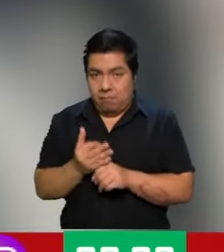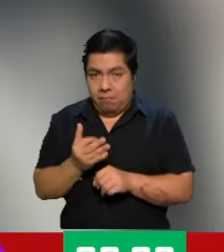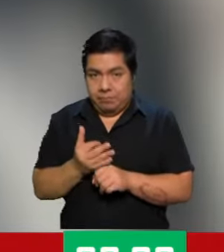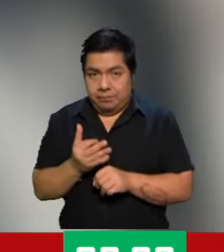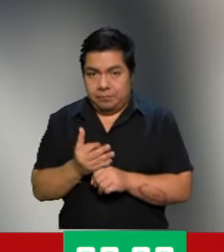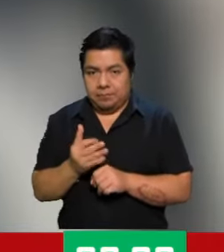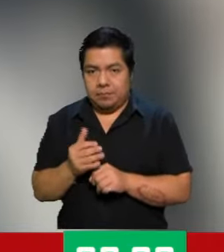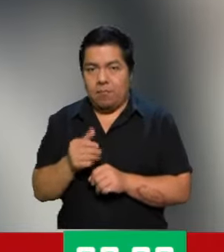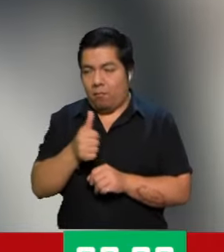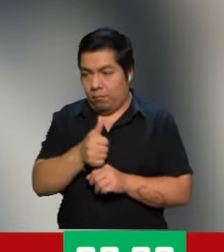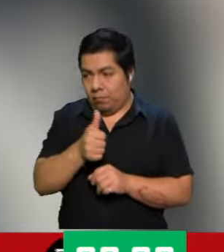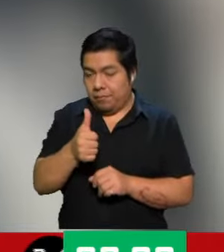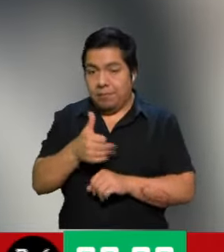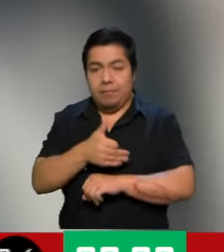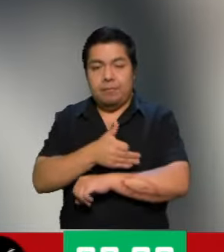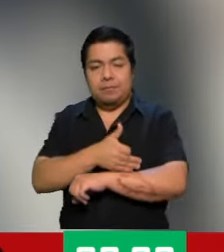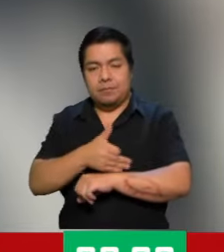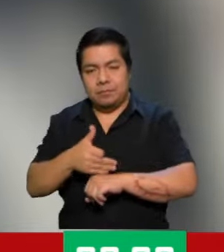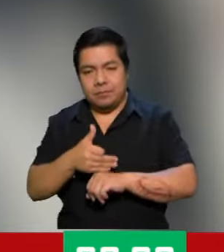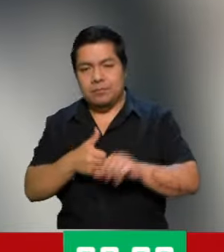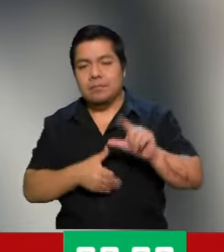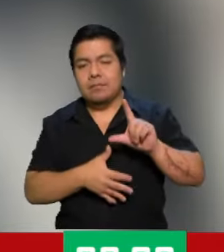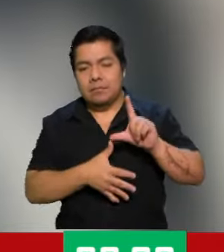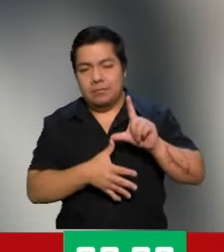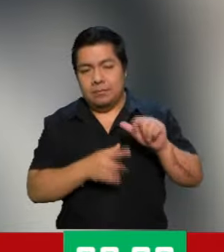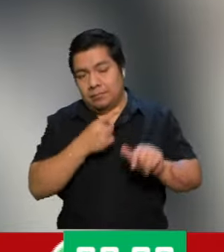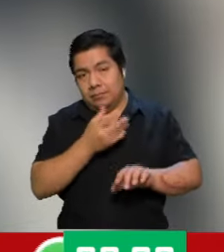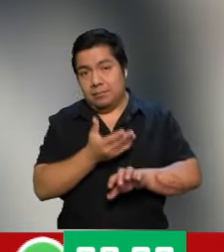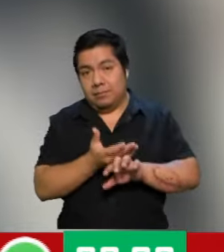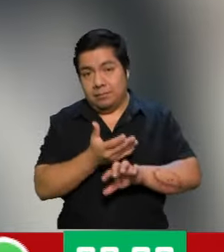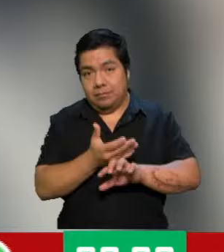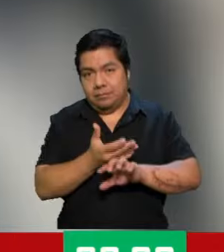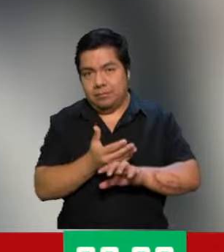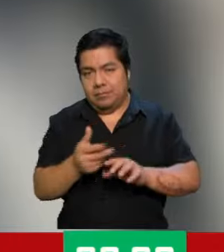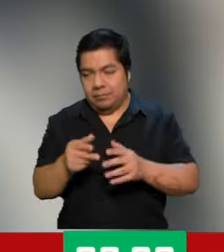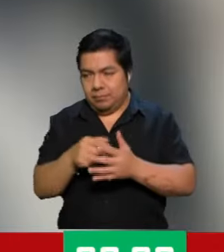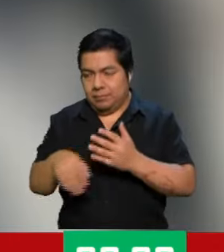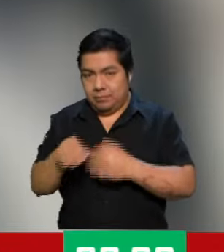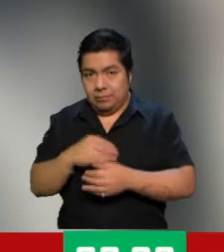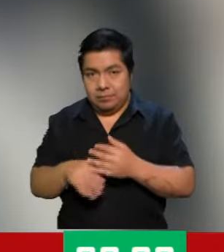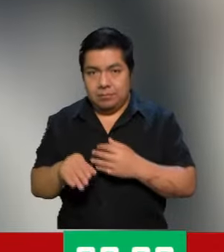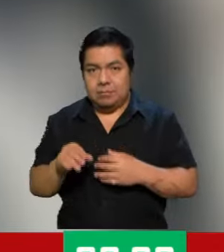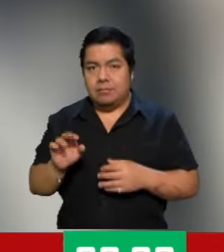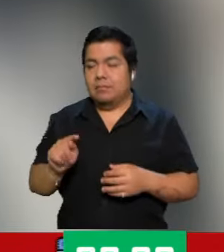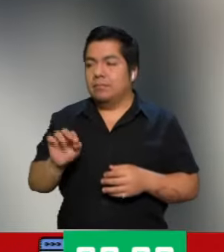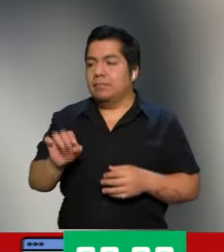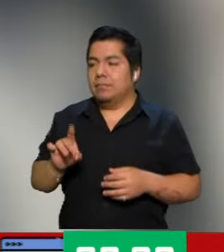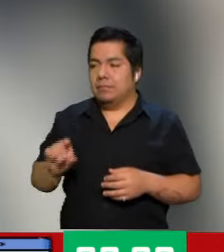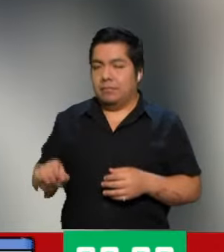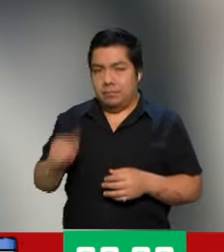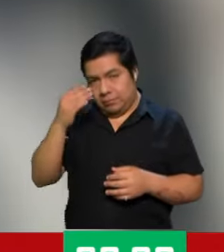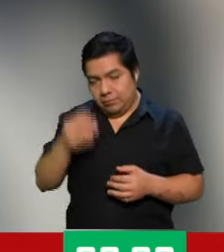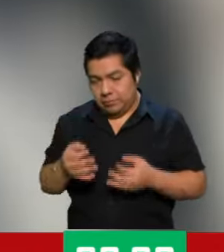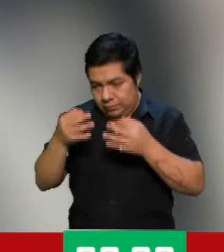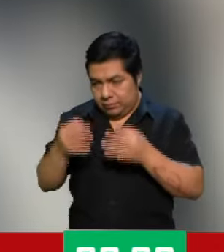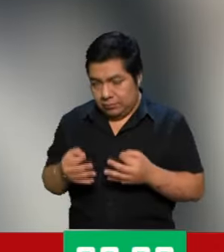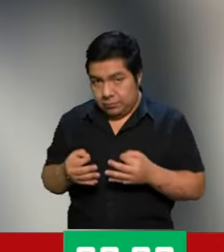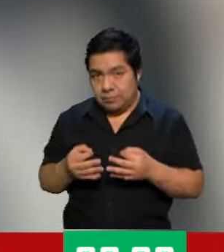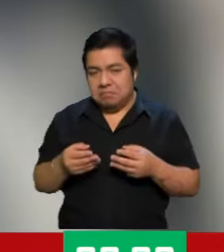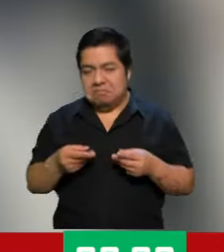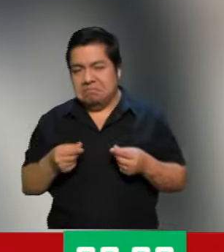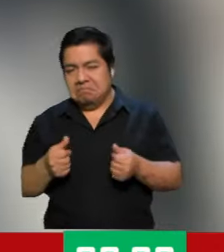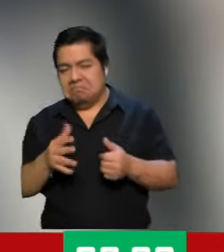también cada familia latina en los Estados Unidos, según el Departamento de Trabajo, esa es una estadística real, gasta